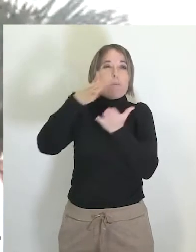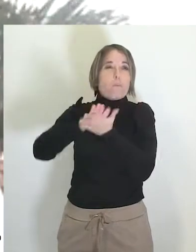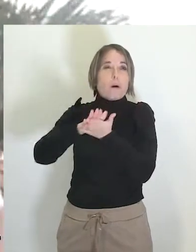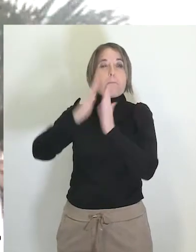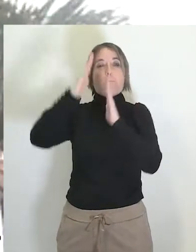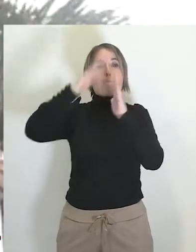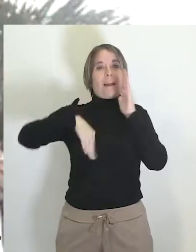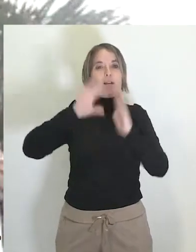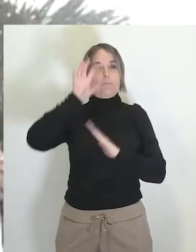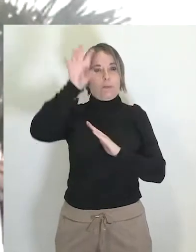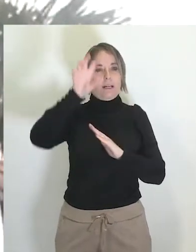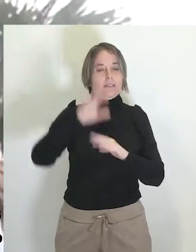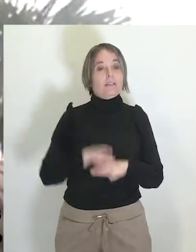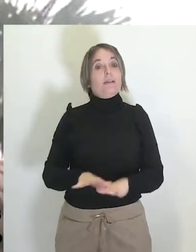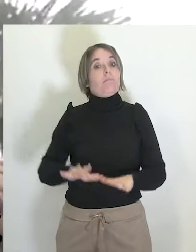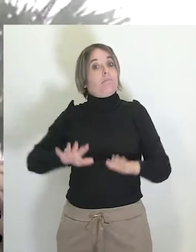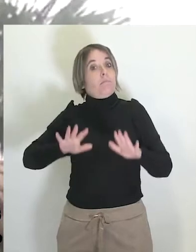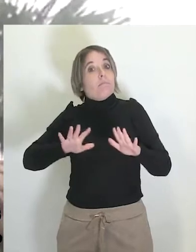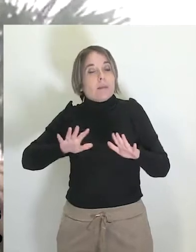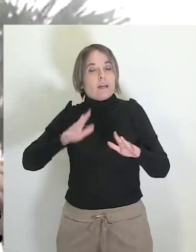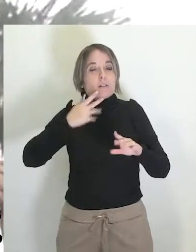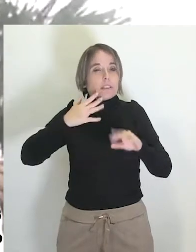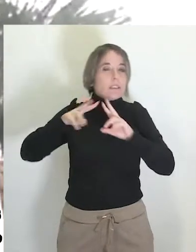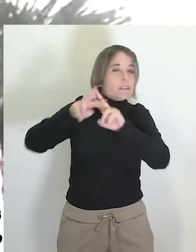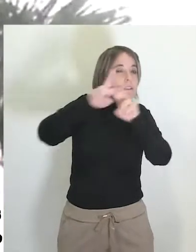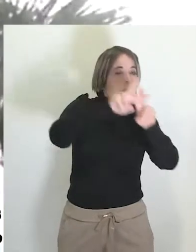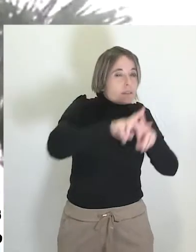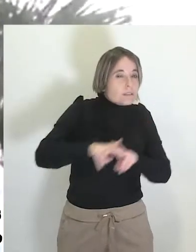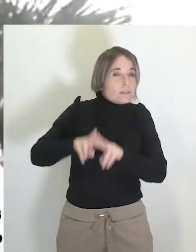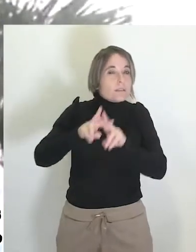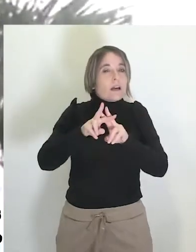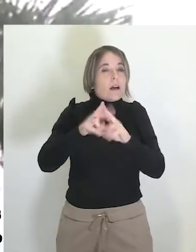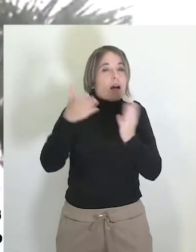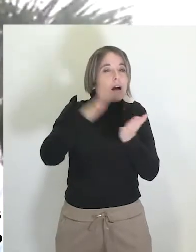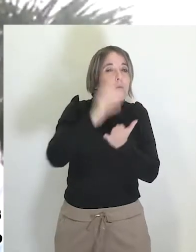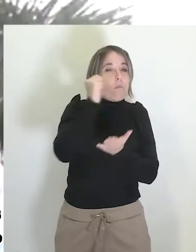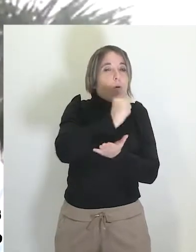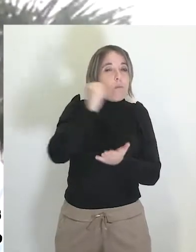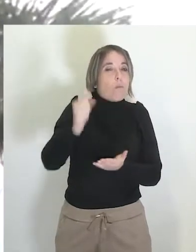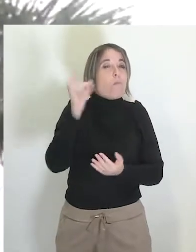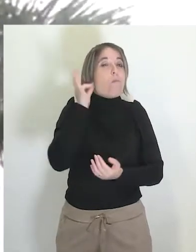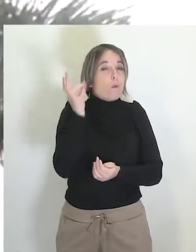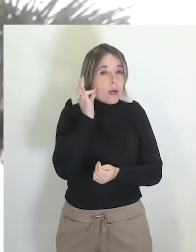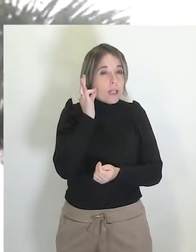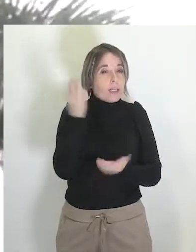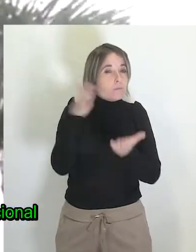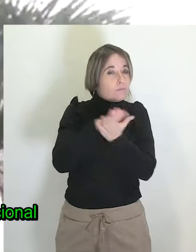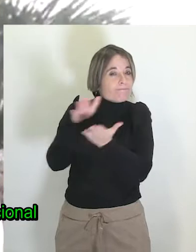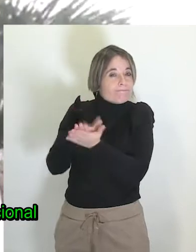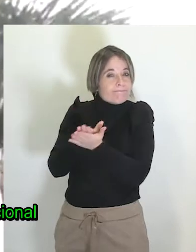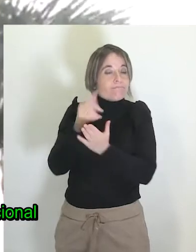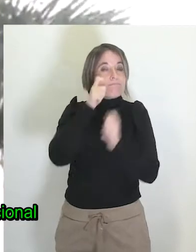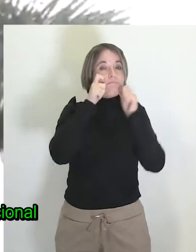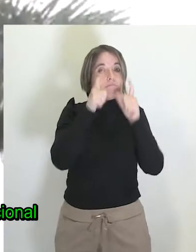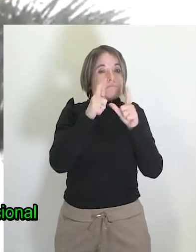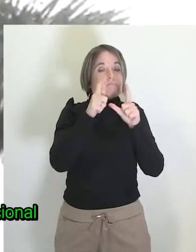inferior que el resto de los países. Pero cuando revisábamos los asesinatos de mujeres, nos dábamos cuenta que para